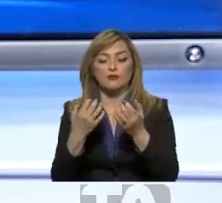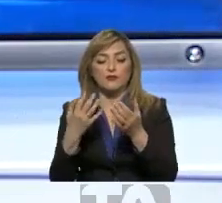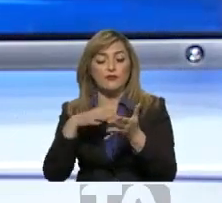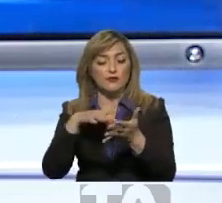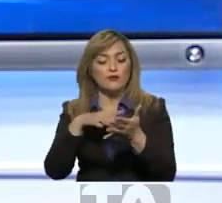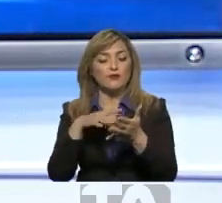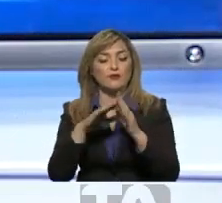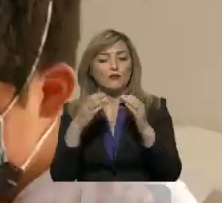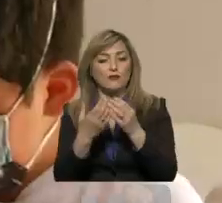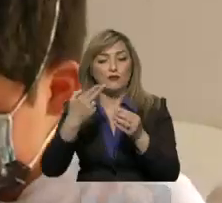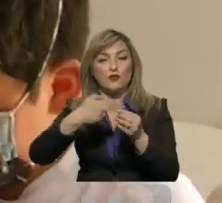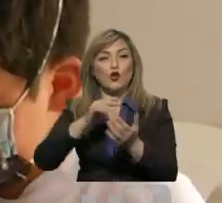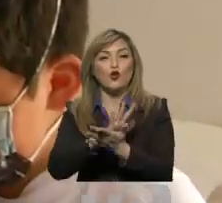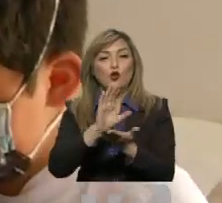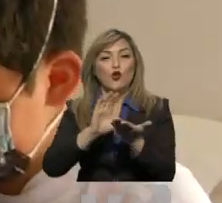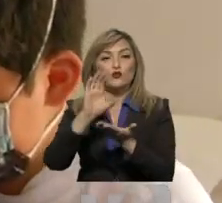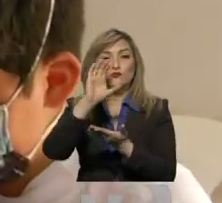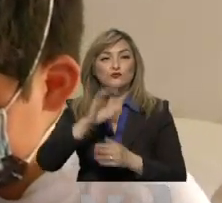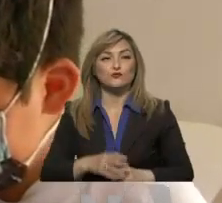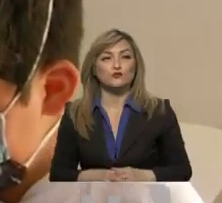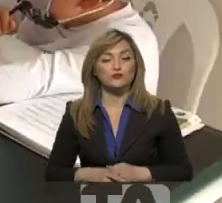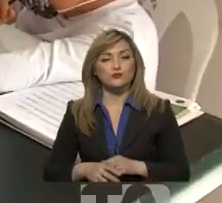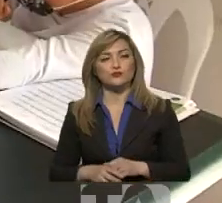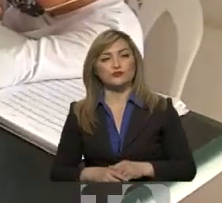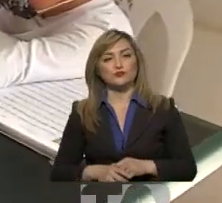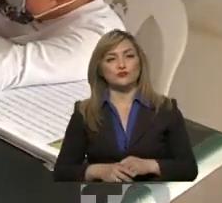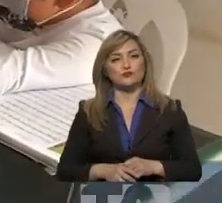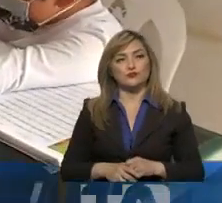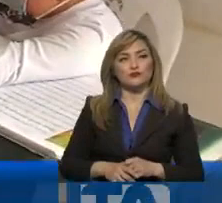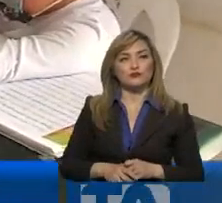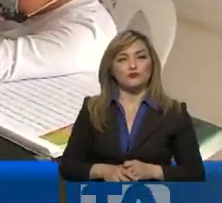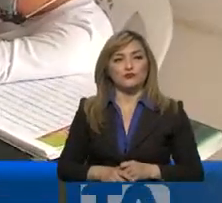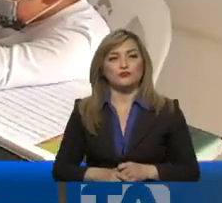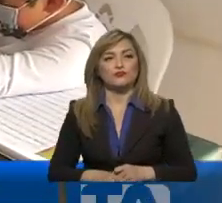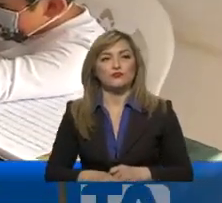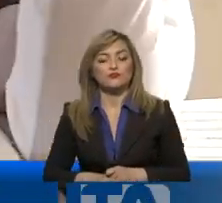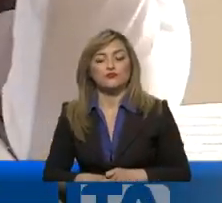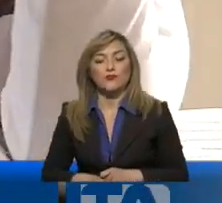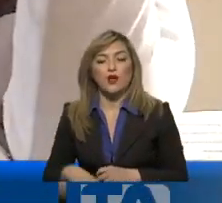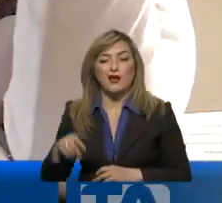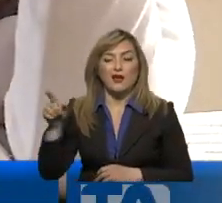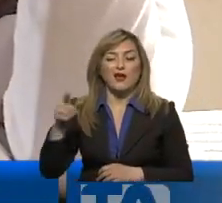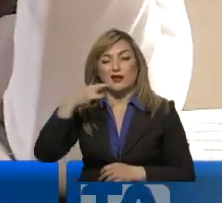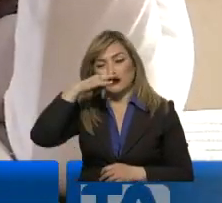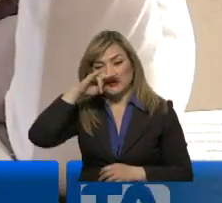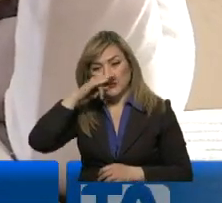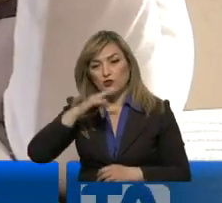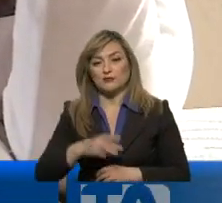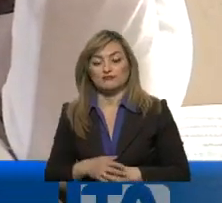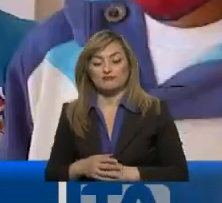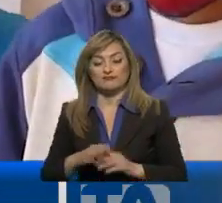clases presenciales. Sin duda, los héroes de la pandemia del coronavirus también son los más pequeños de la casa, que de un momento a